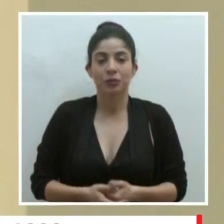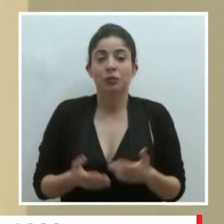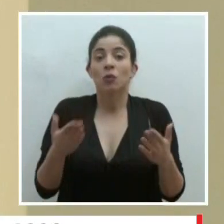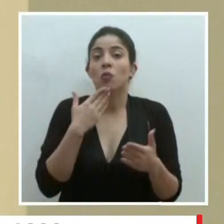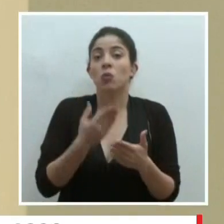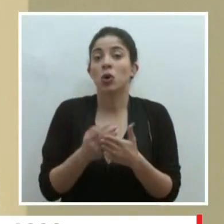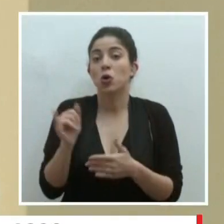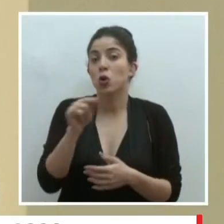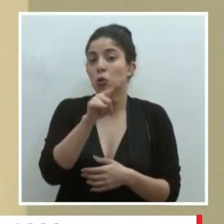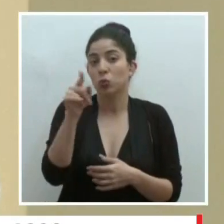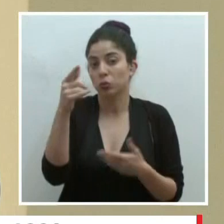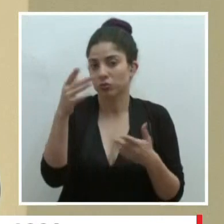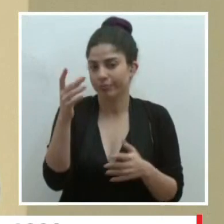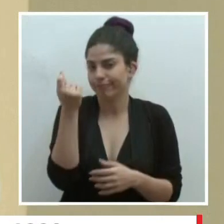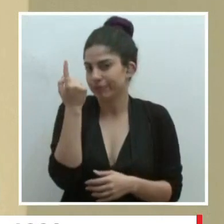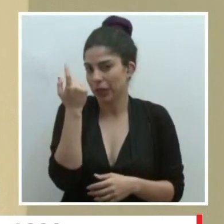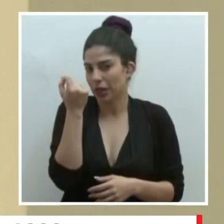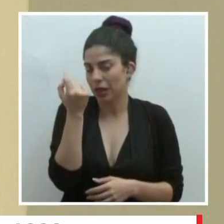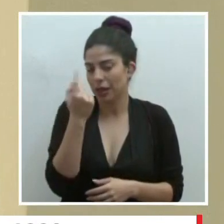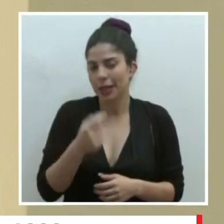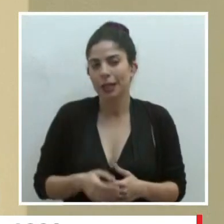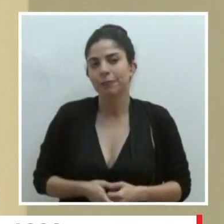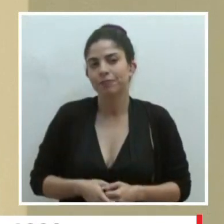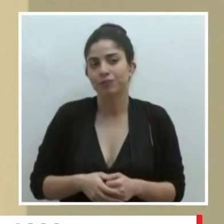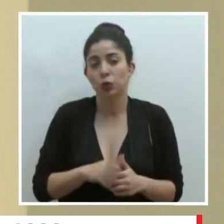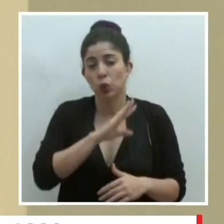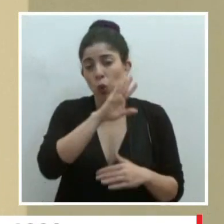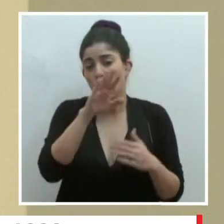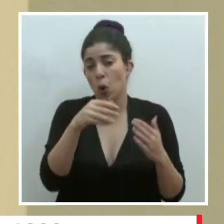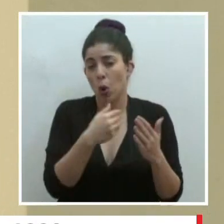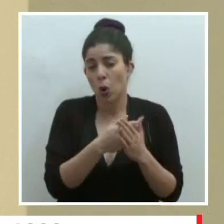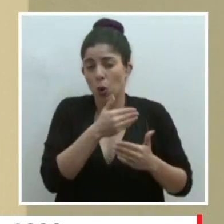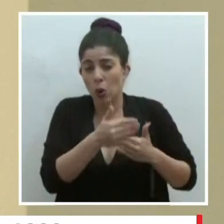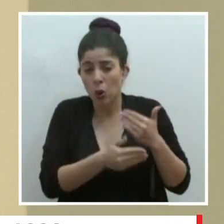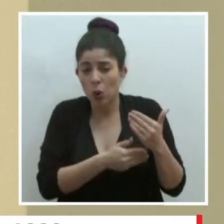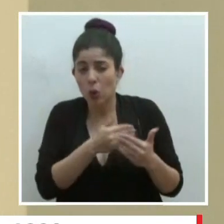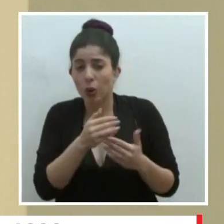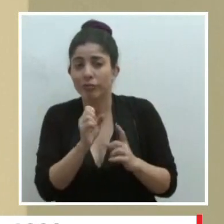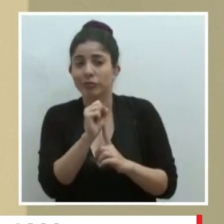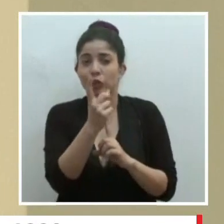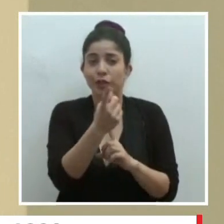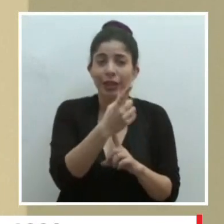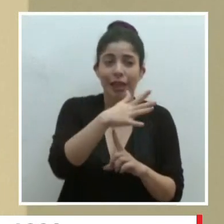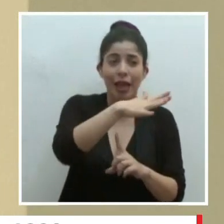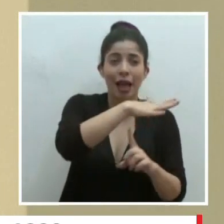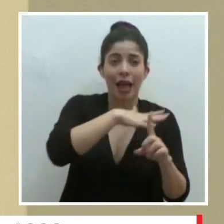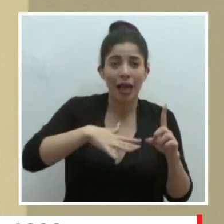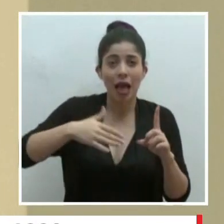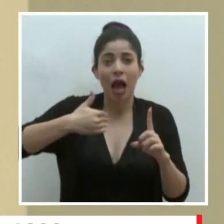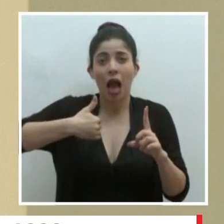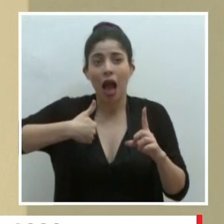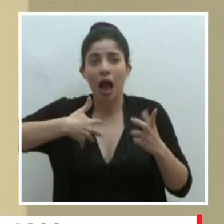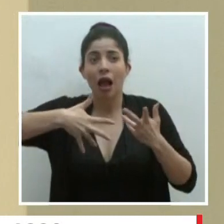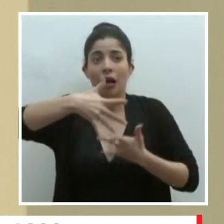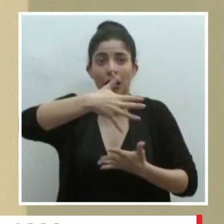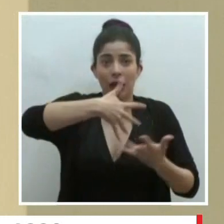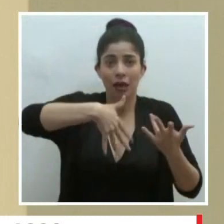Bueno, como ustedes entenderán, toda esta dinámica de sociedad en donde seguimos conviviendo con el